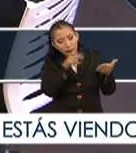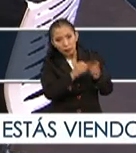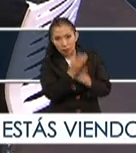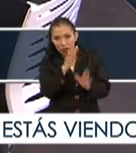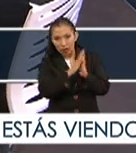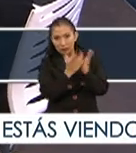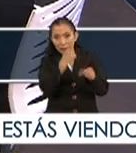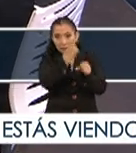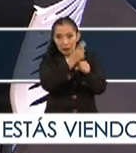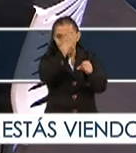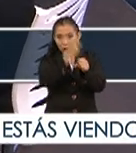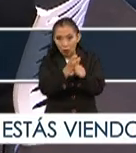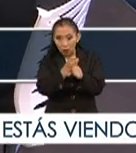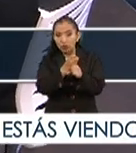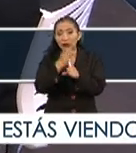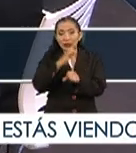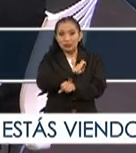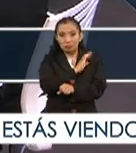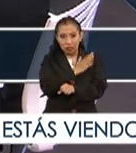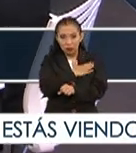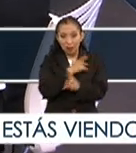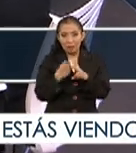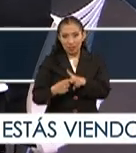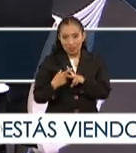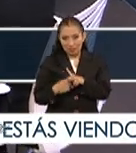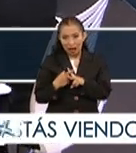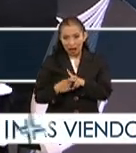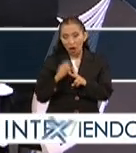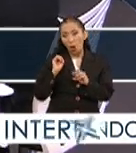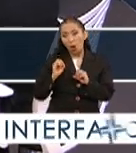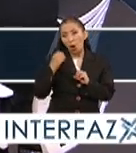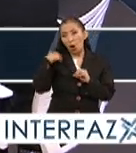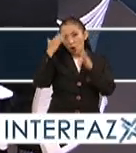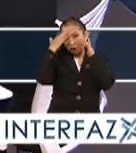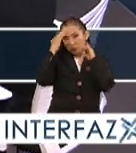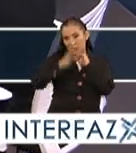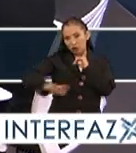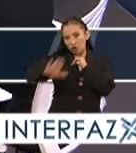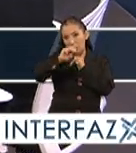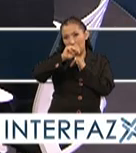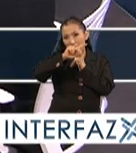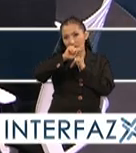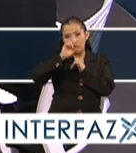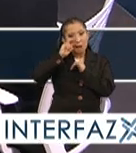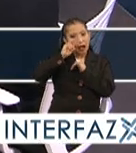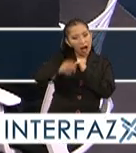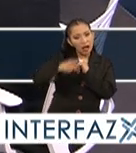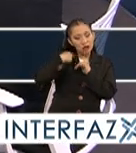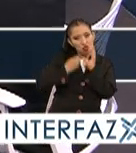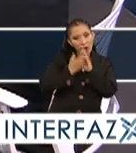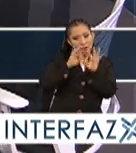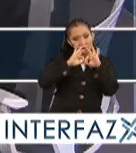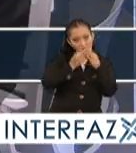nuevos libros de primero y de segundo, tanto de español como de matemáticas, como de conocimiento del medio, pues van a ver la nueva pedagogía para